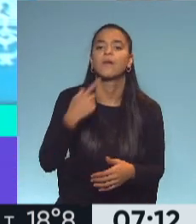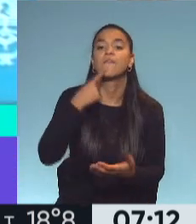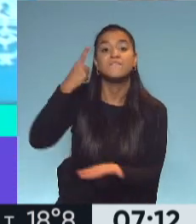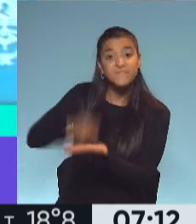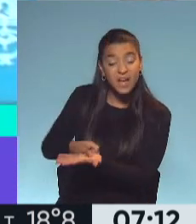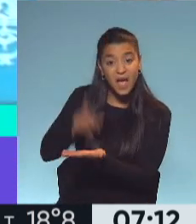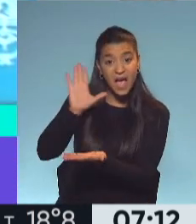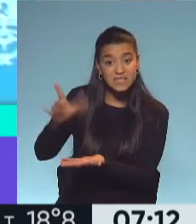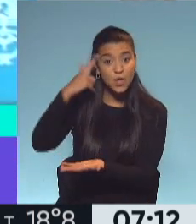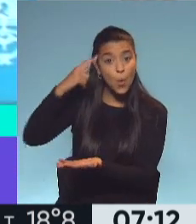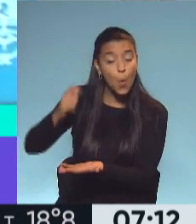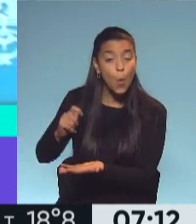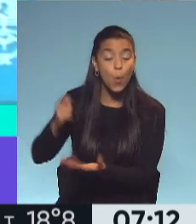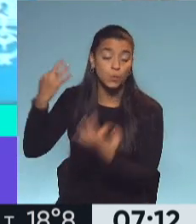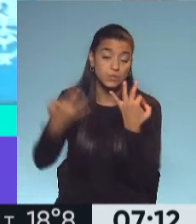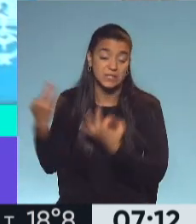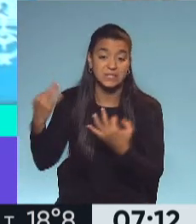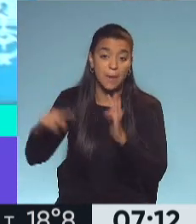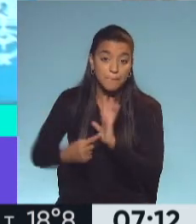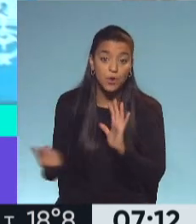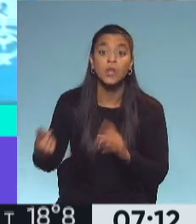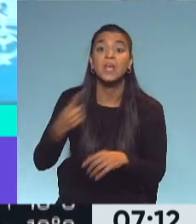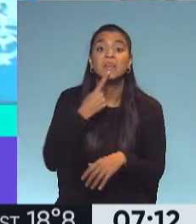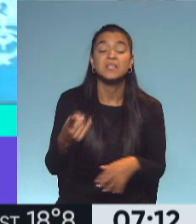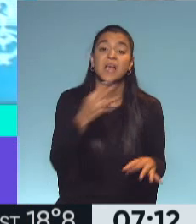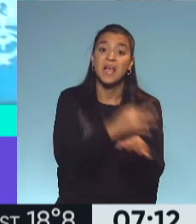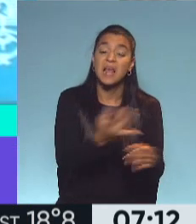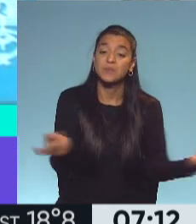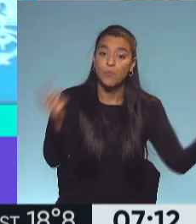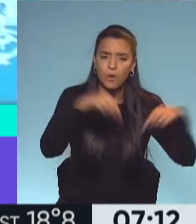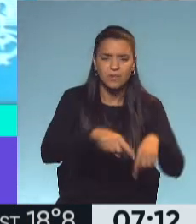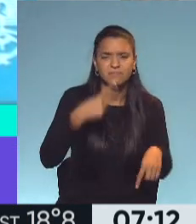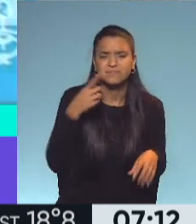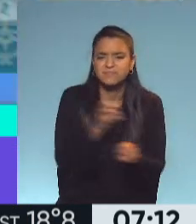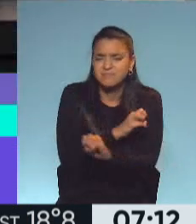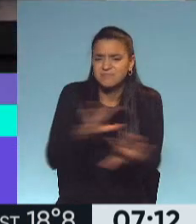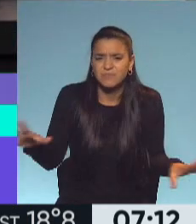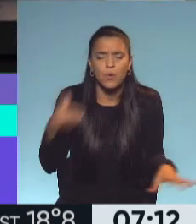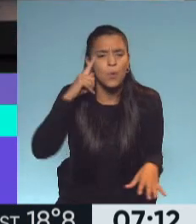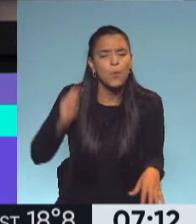fallo de la justicia porteña, que habilita el inicio del dictado de clases, es un estrago jurídico